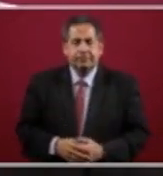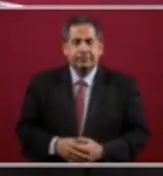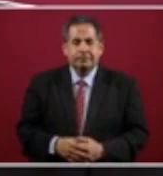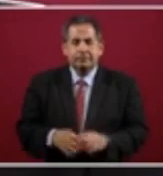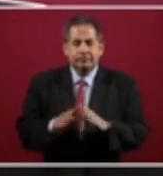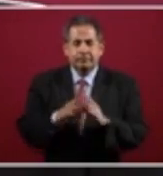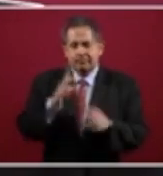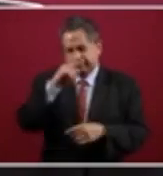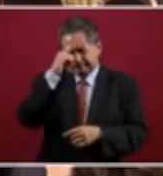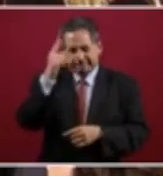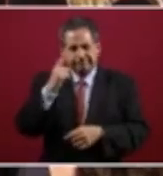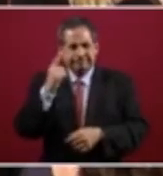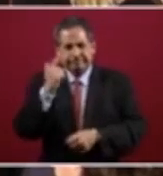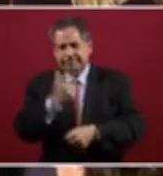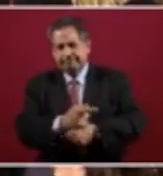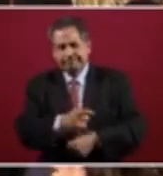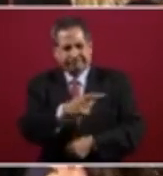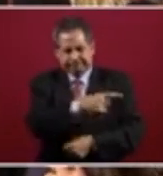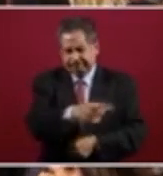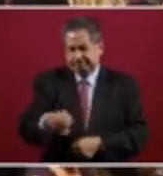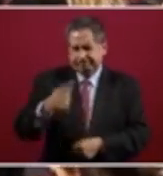relativamente fácil, ¿no?, de hacer